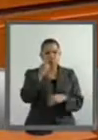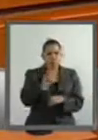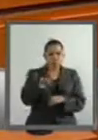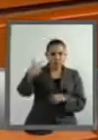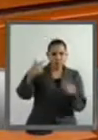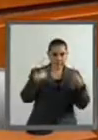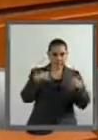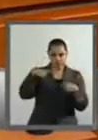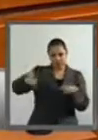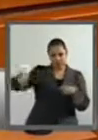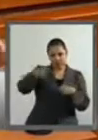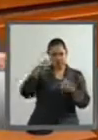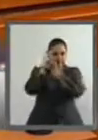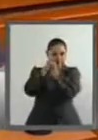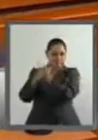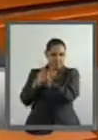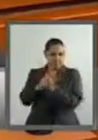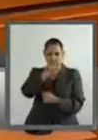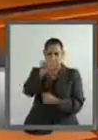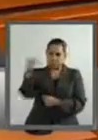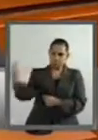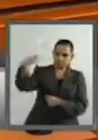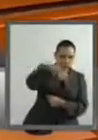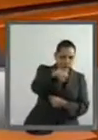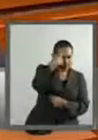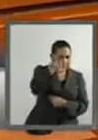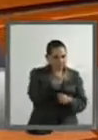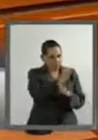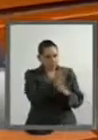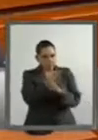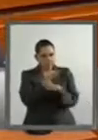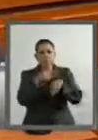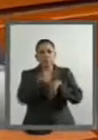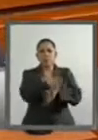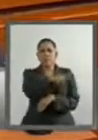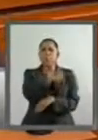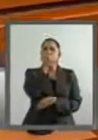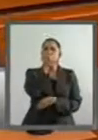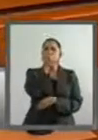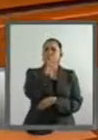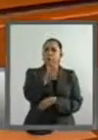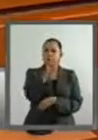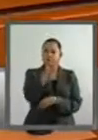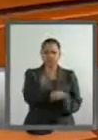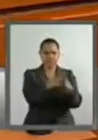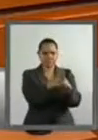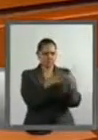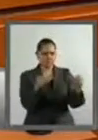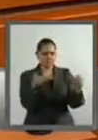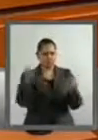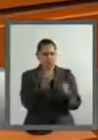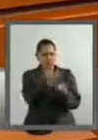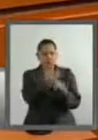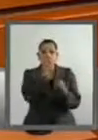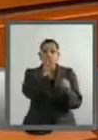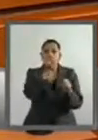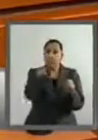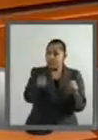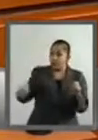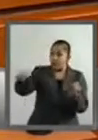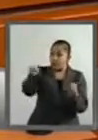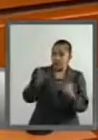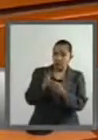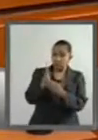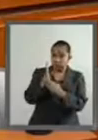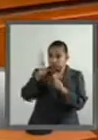países a colaborar con la investigación de Ayotzinapa y que también fueron objetos de espionaje, pues